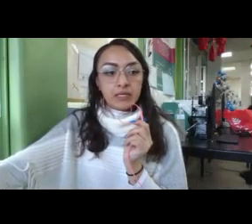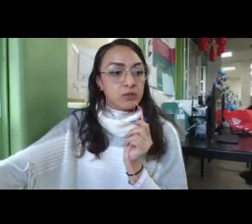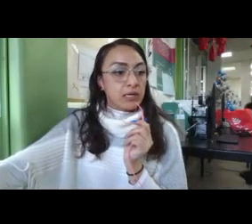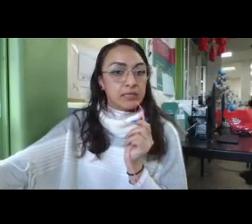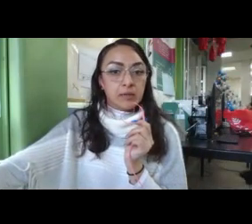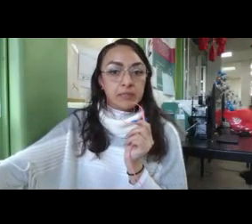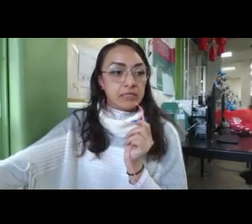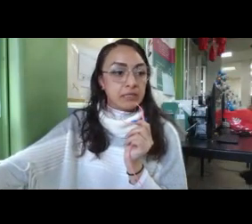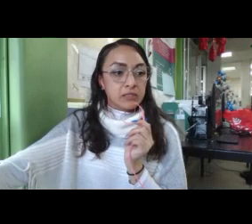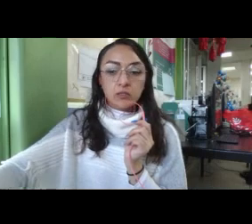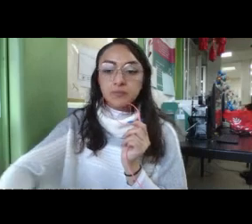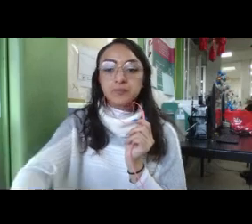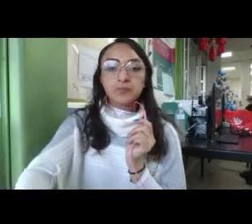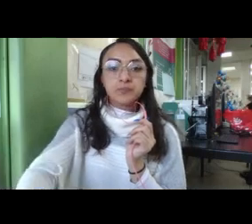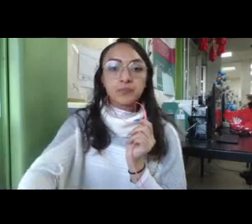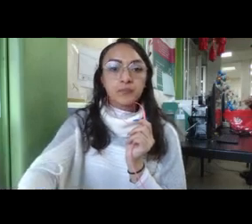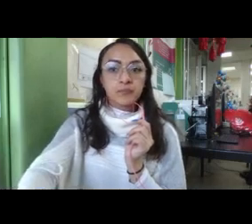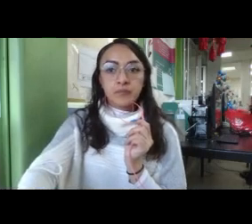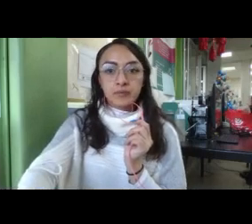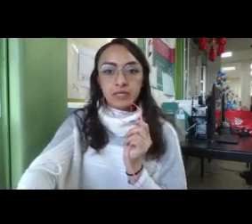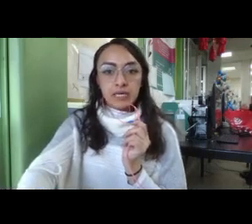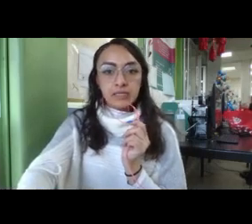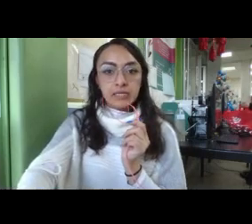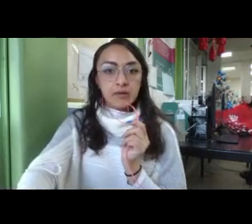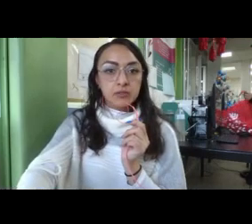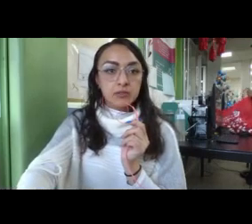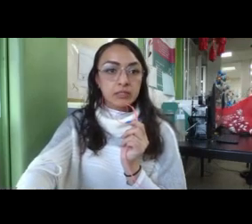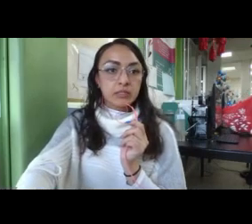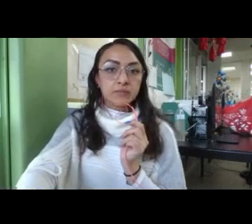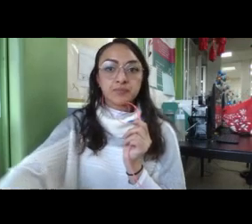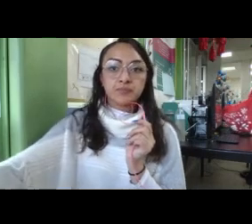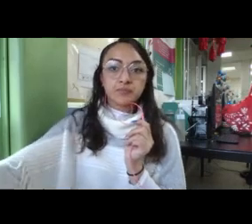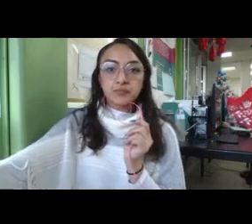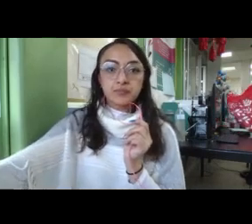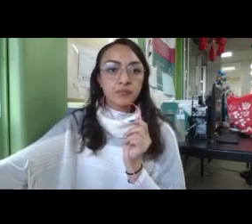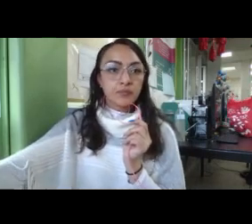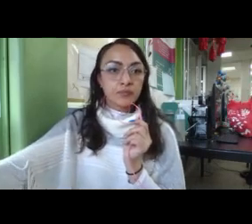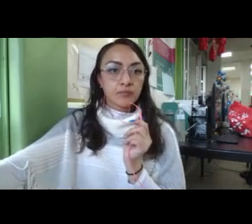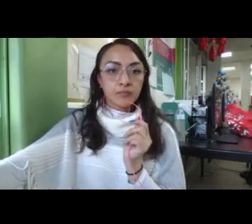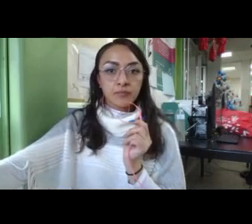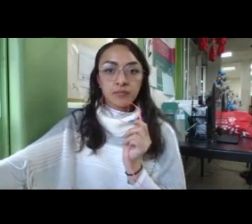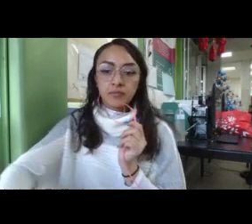Me regreso acá a esta presentación. Ya casi acabamos con esta.